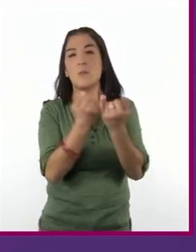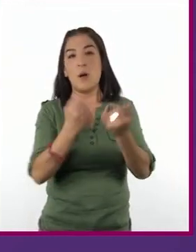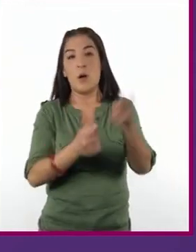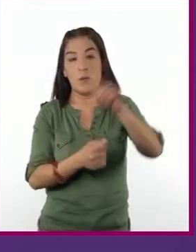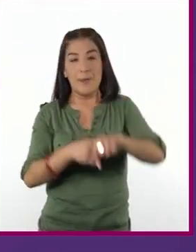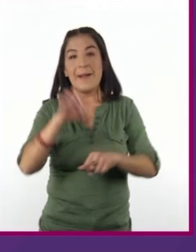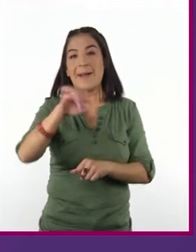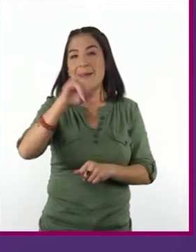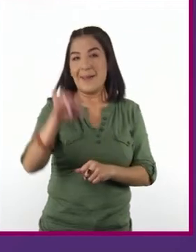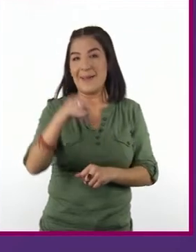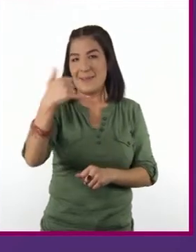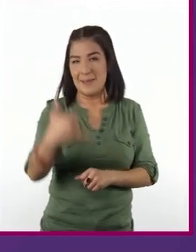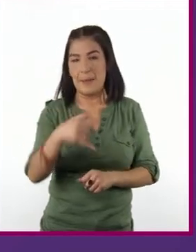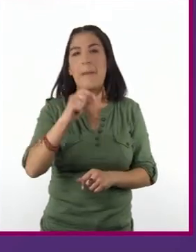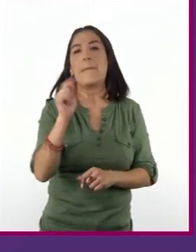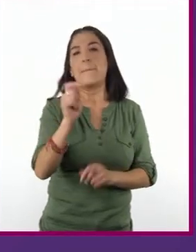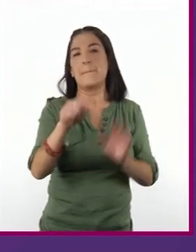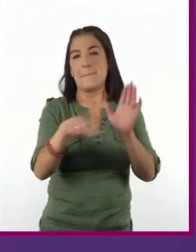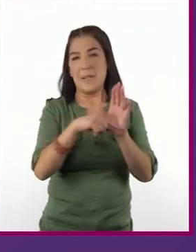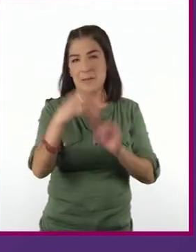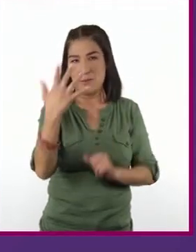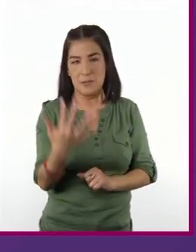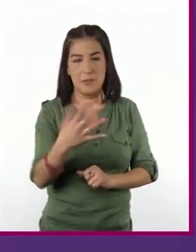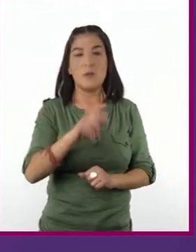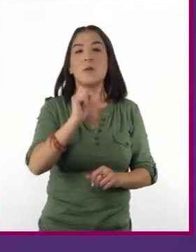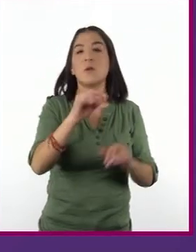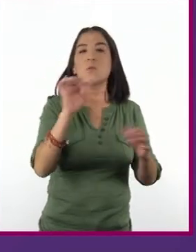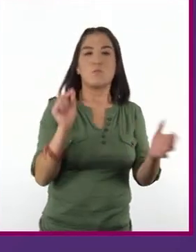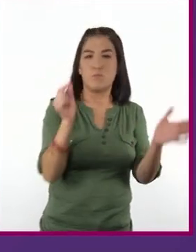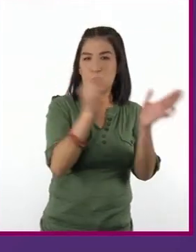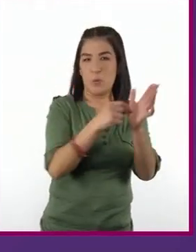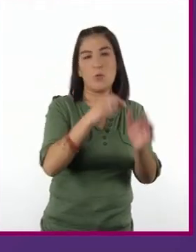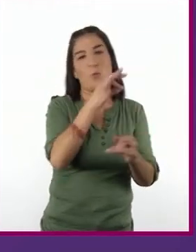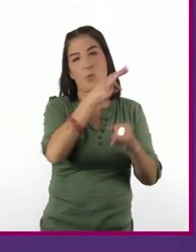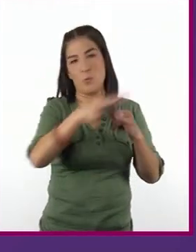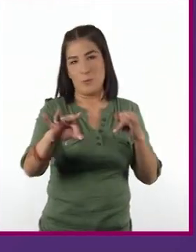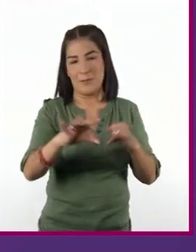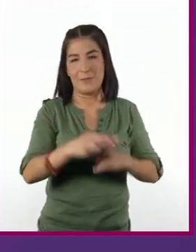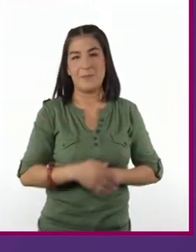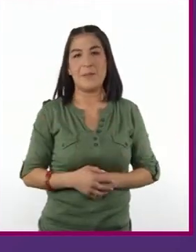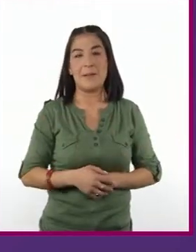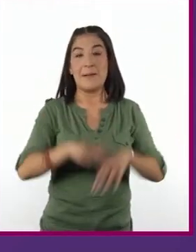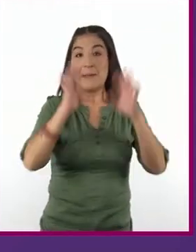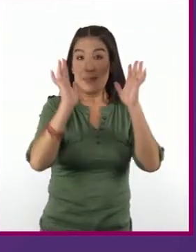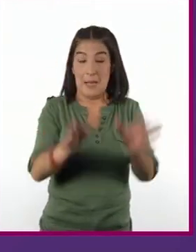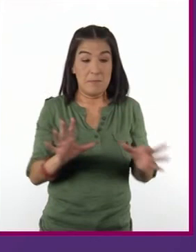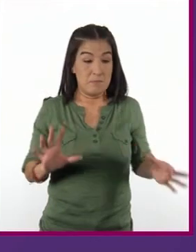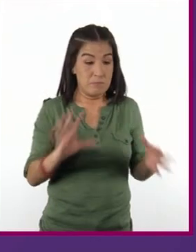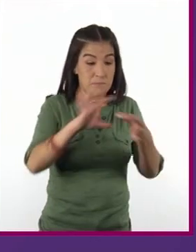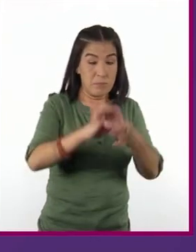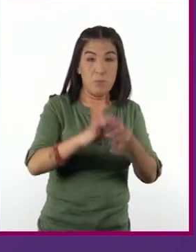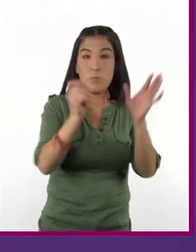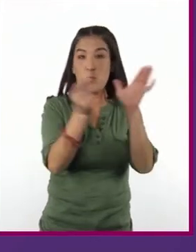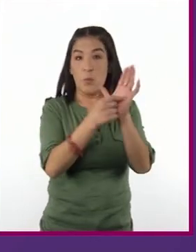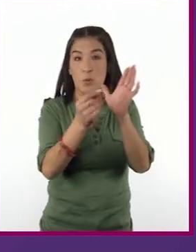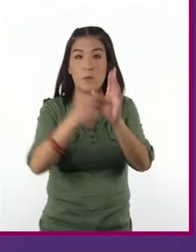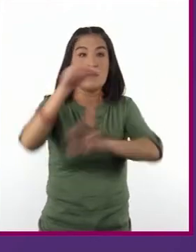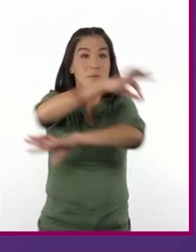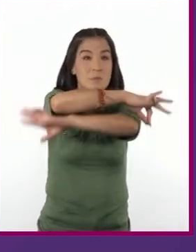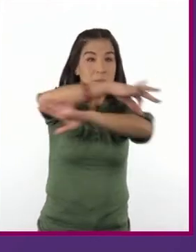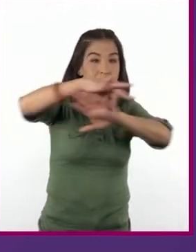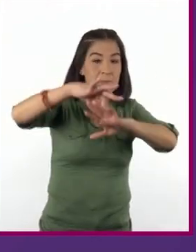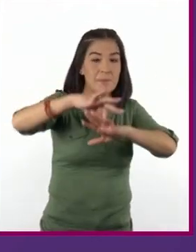las ordenadas menos 5 y marcamos el último punto de la gráfica. Unimos los puntos para obtener la gráfica